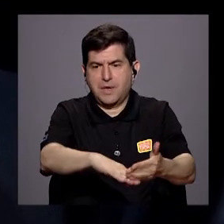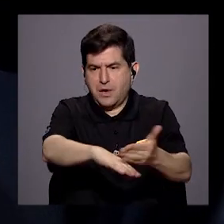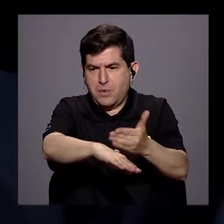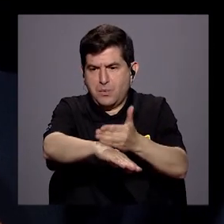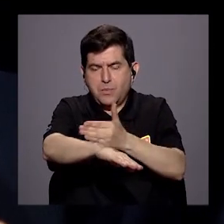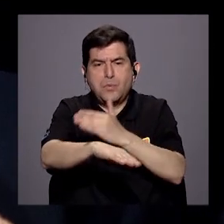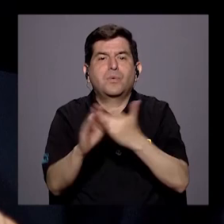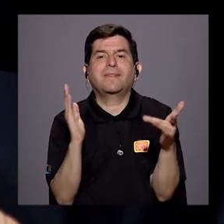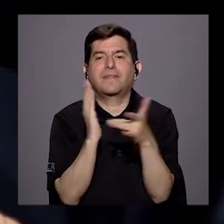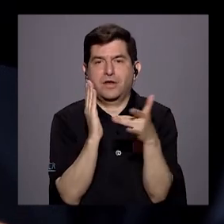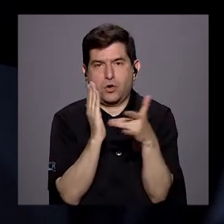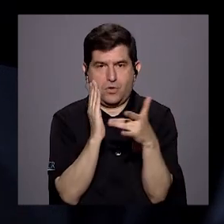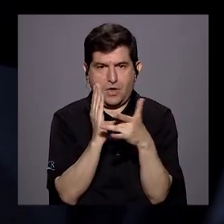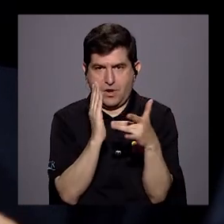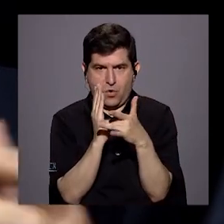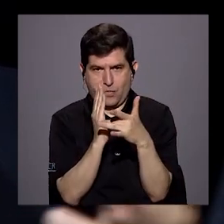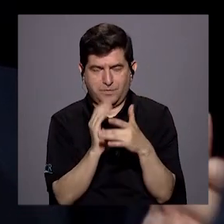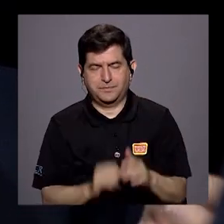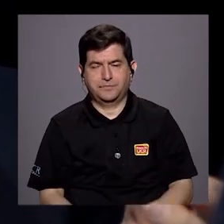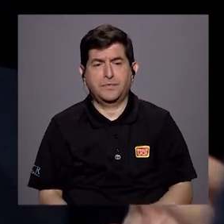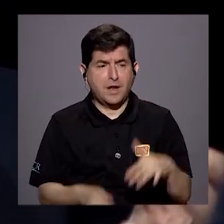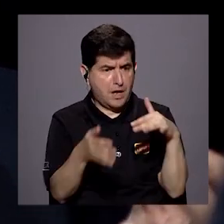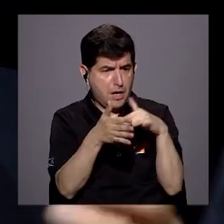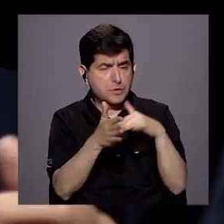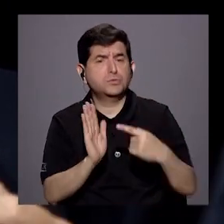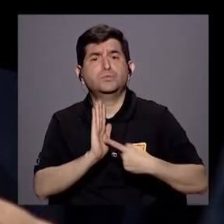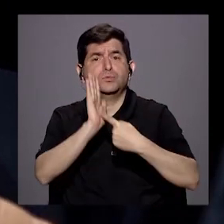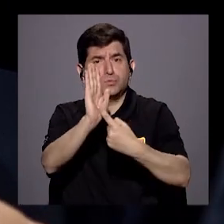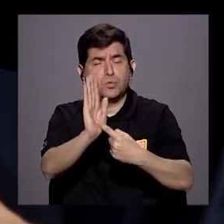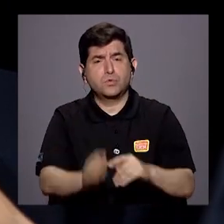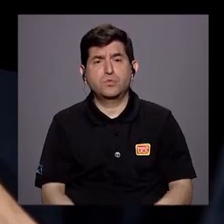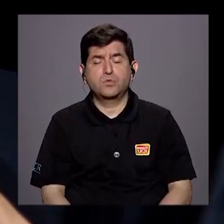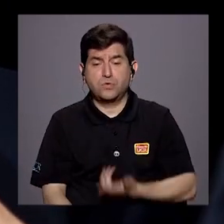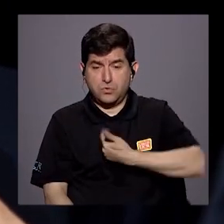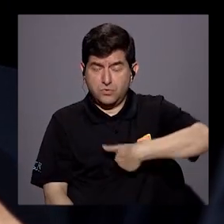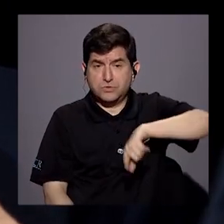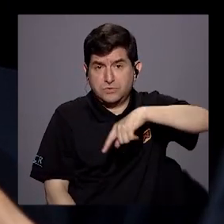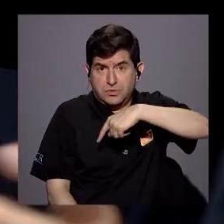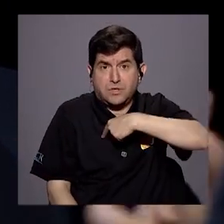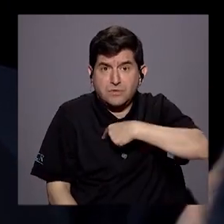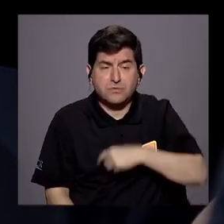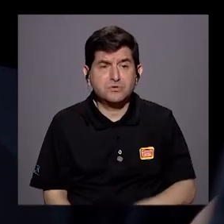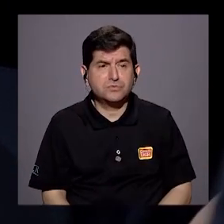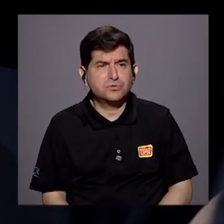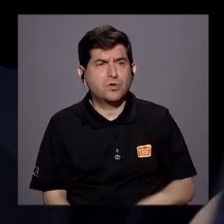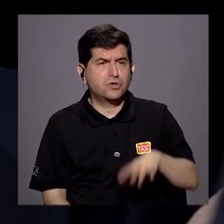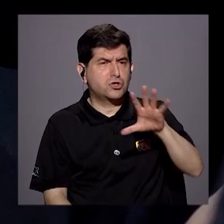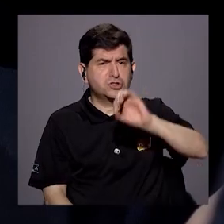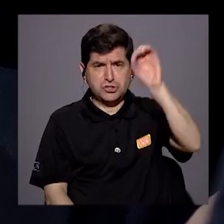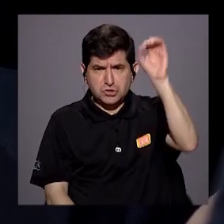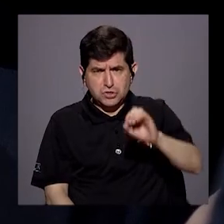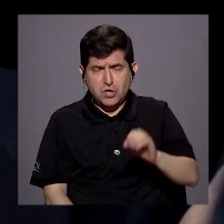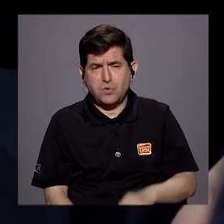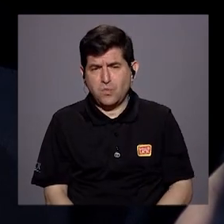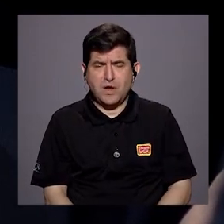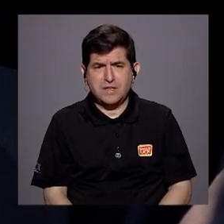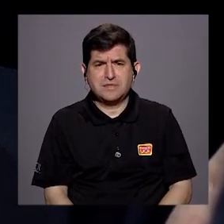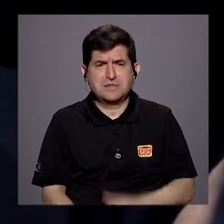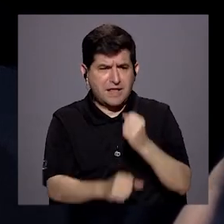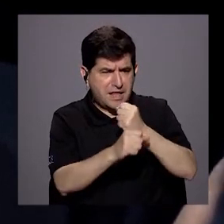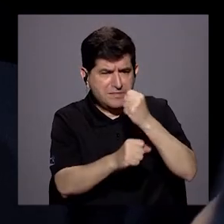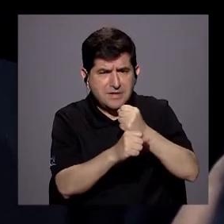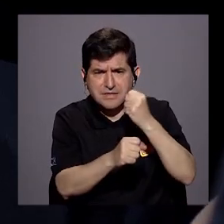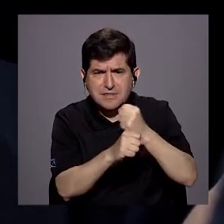acelerado en la tecnología hay estudios que señalan que vamos a tener un 50 por ciento de las operaciones